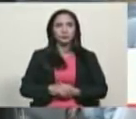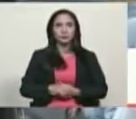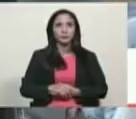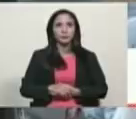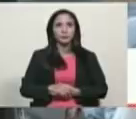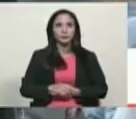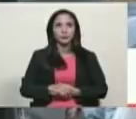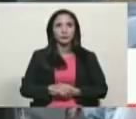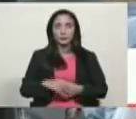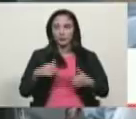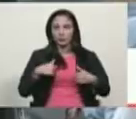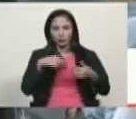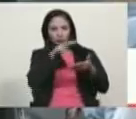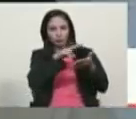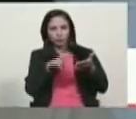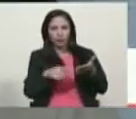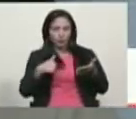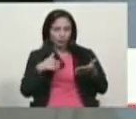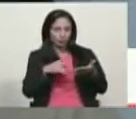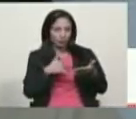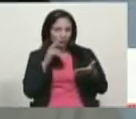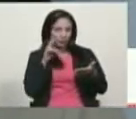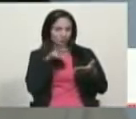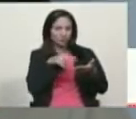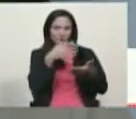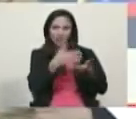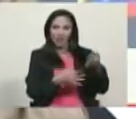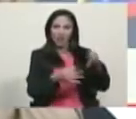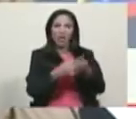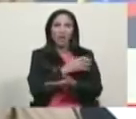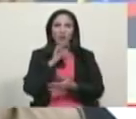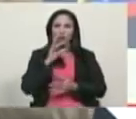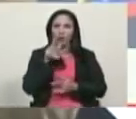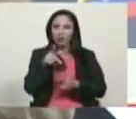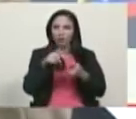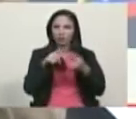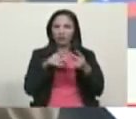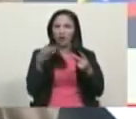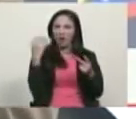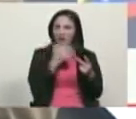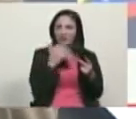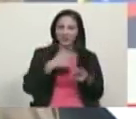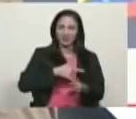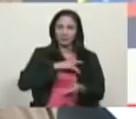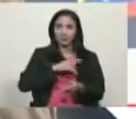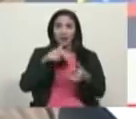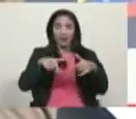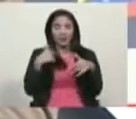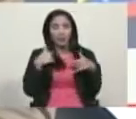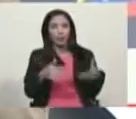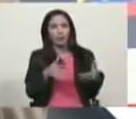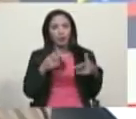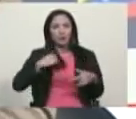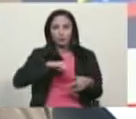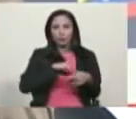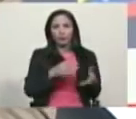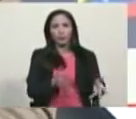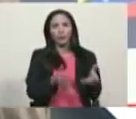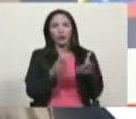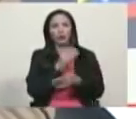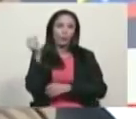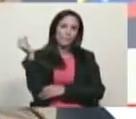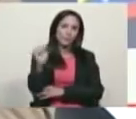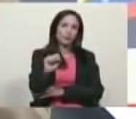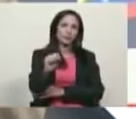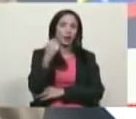Pero yo cuando leí, sentí ganas de vomitar y me dio risa a la vez. Y dije, estamos ganando Venezuela, le estamos ganando